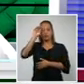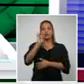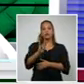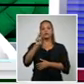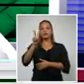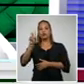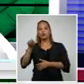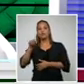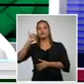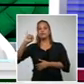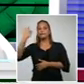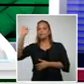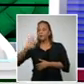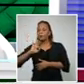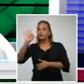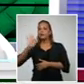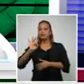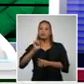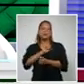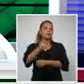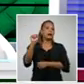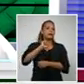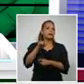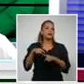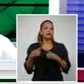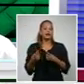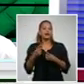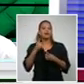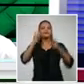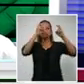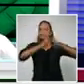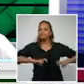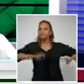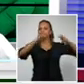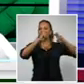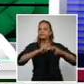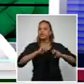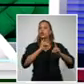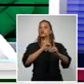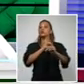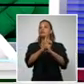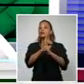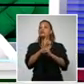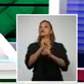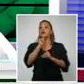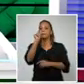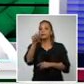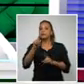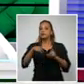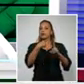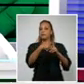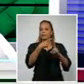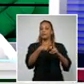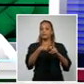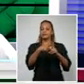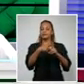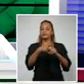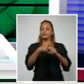92,6% se ha logrado mediante el estudio de los contactos de casos positivos. Por lo tanto, lo que